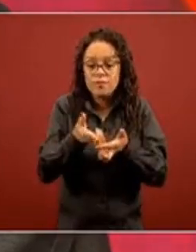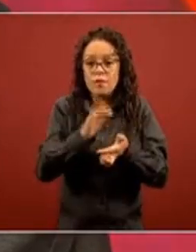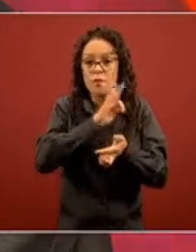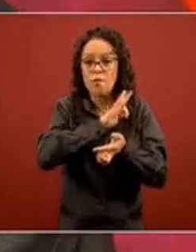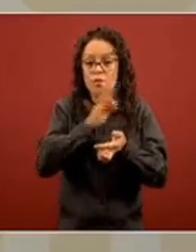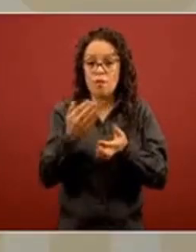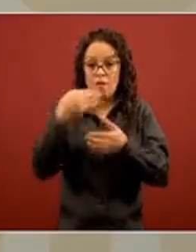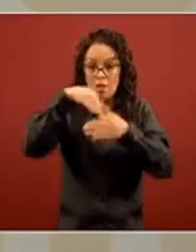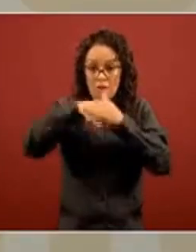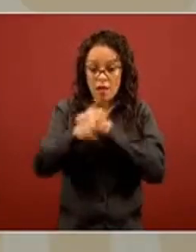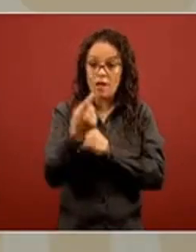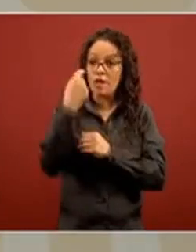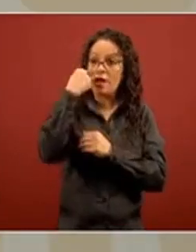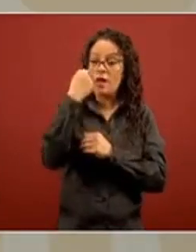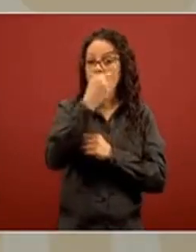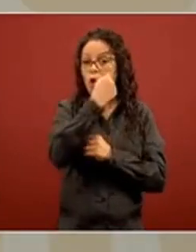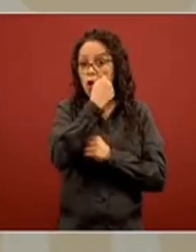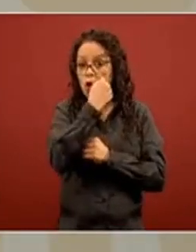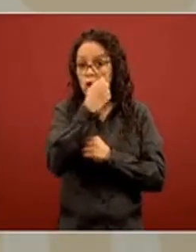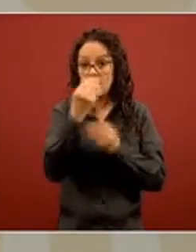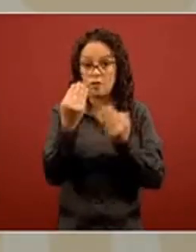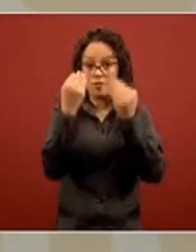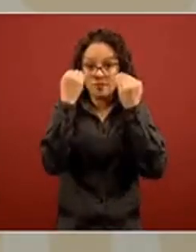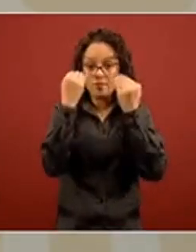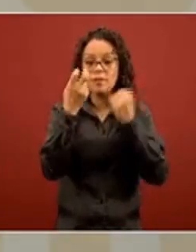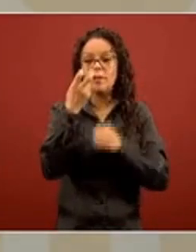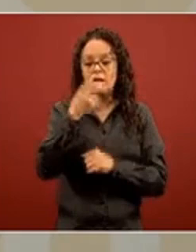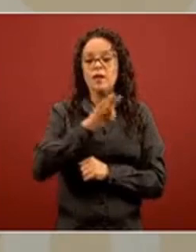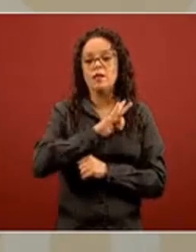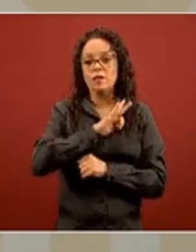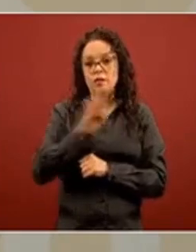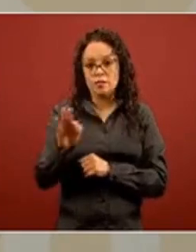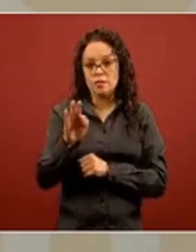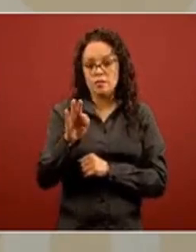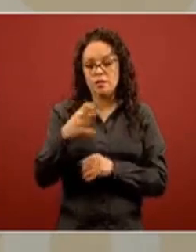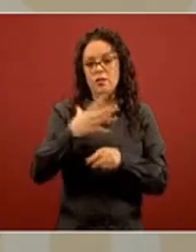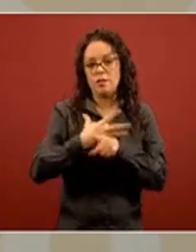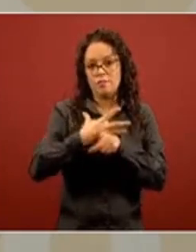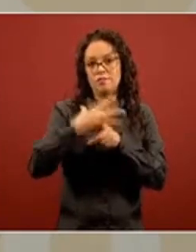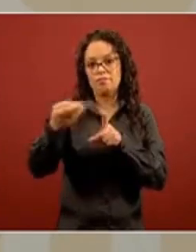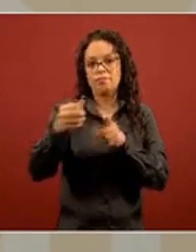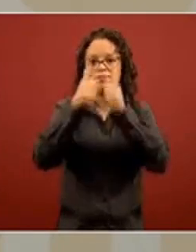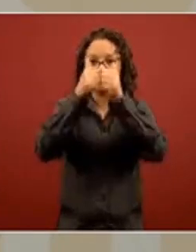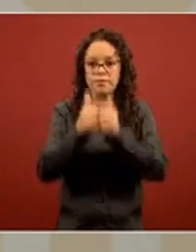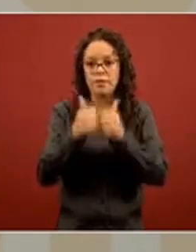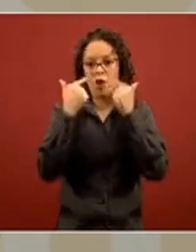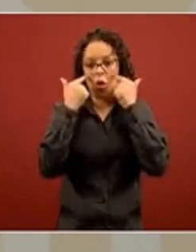de los ojos, ahí se pueden poner estas partículas de virus y ahí se contagia. Entonces, aunque uno tenga